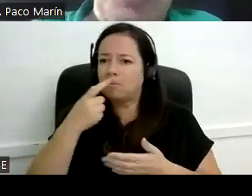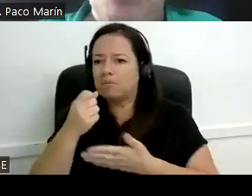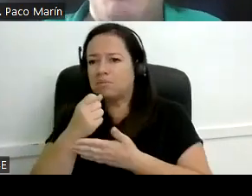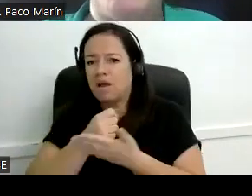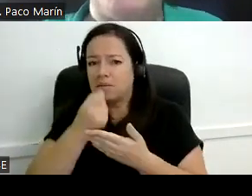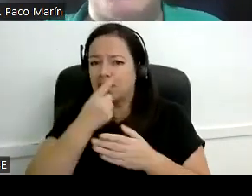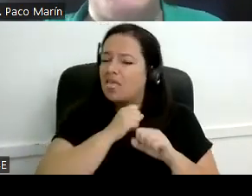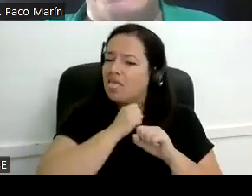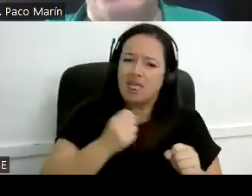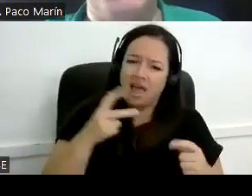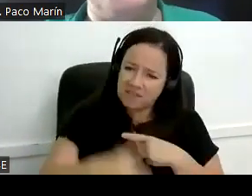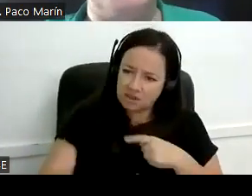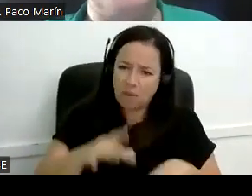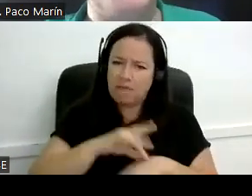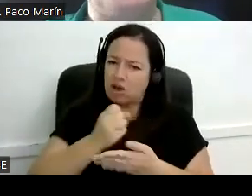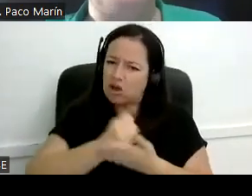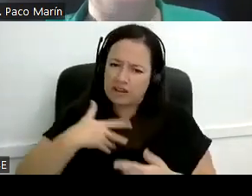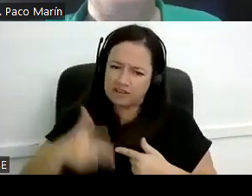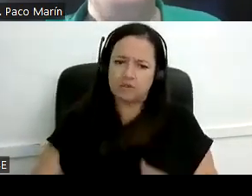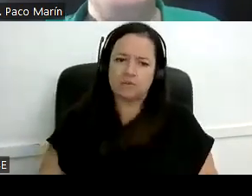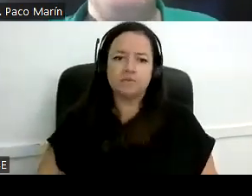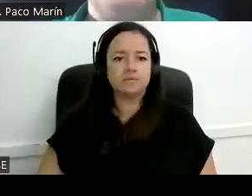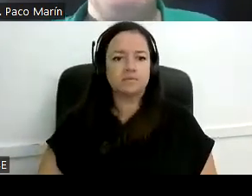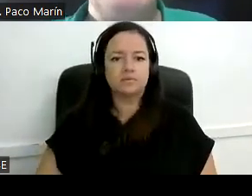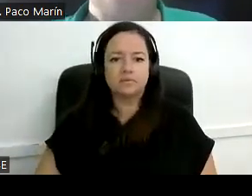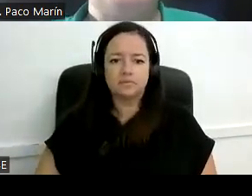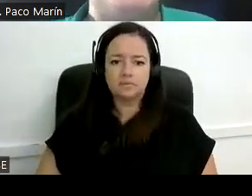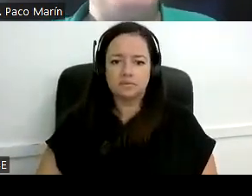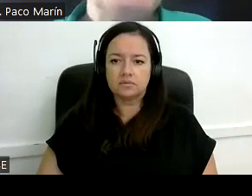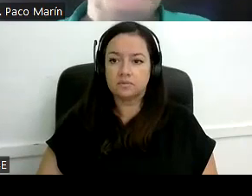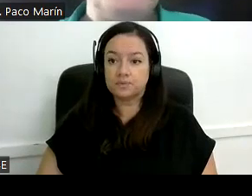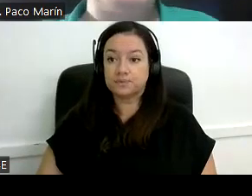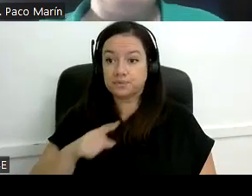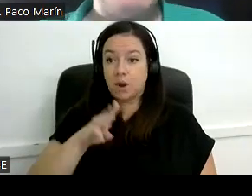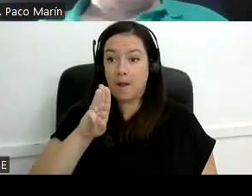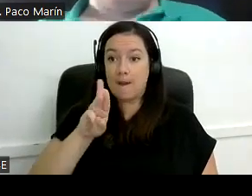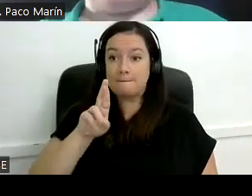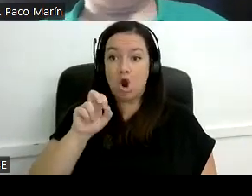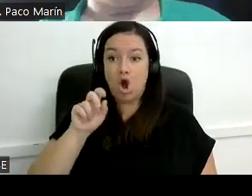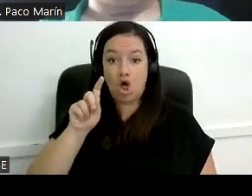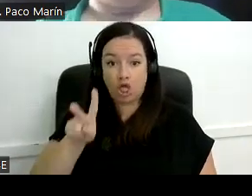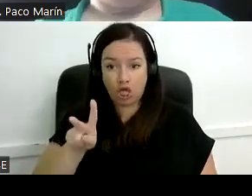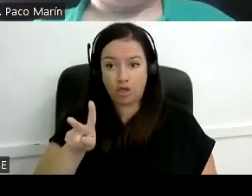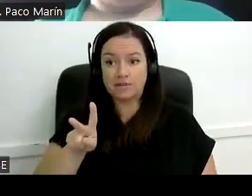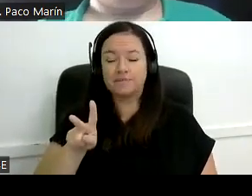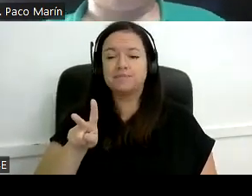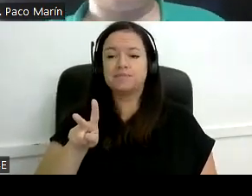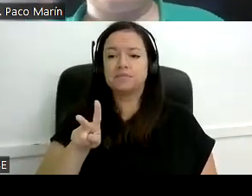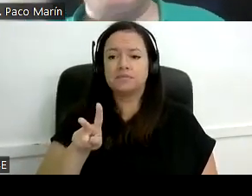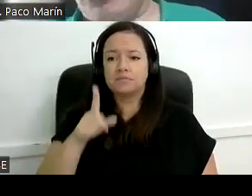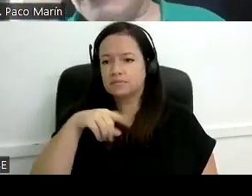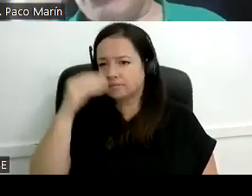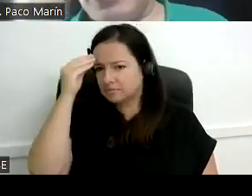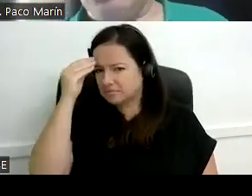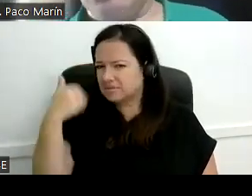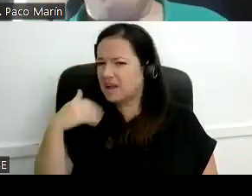que nos preocupa más a los sanitarios de los centros de salud. Tenemos el Pro12 también. Pensad, creo que lo